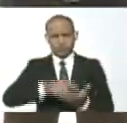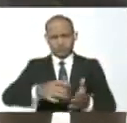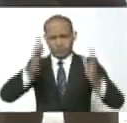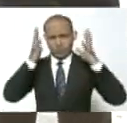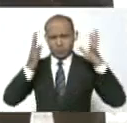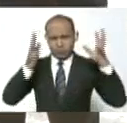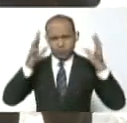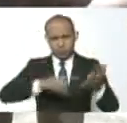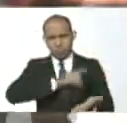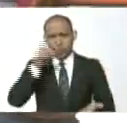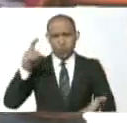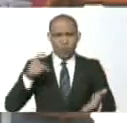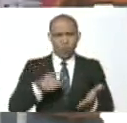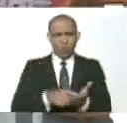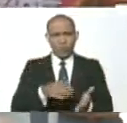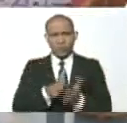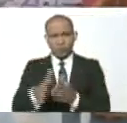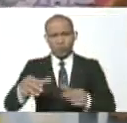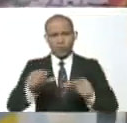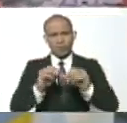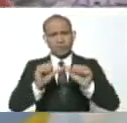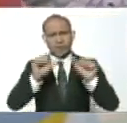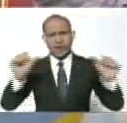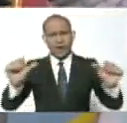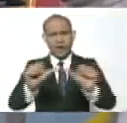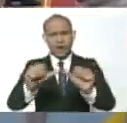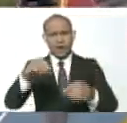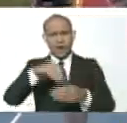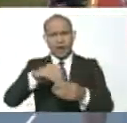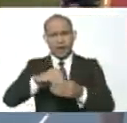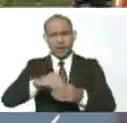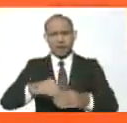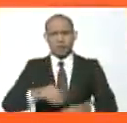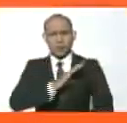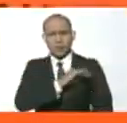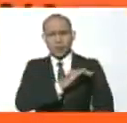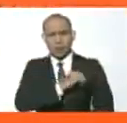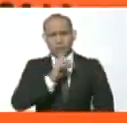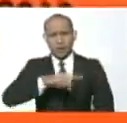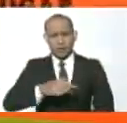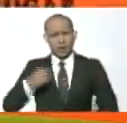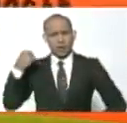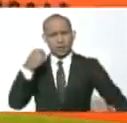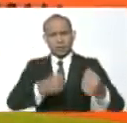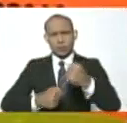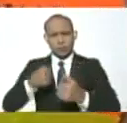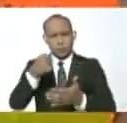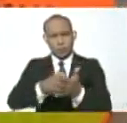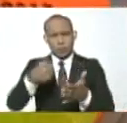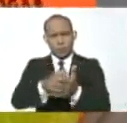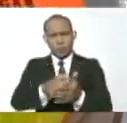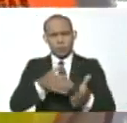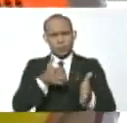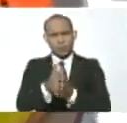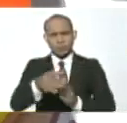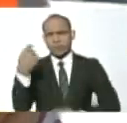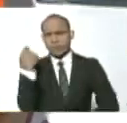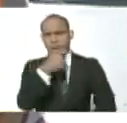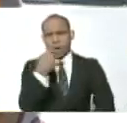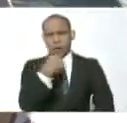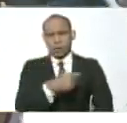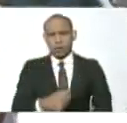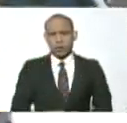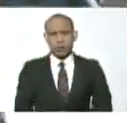en las diferentes tareas de la criminalística en el área del combate contra el tráfico ilícito y consumo de drogas